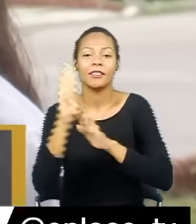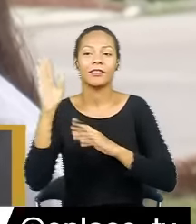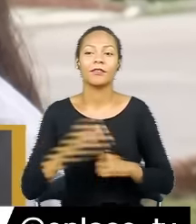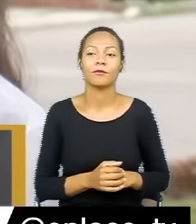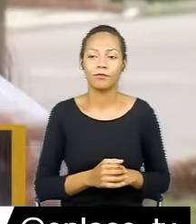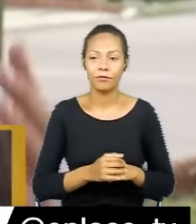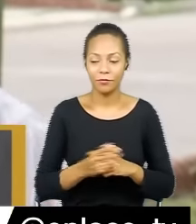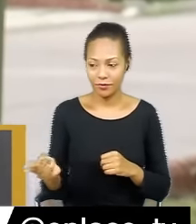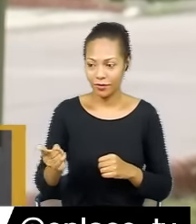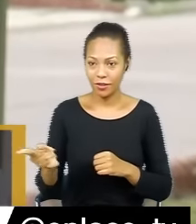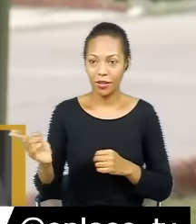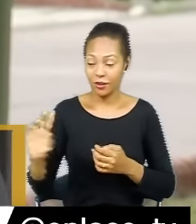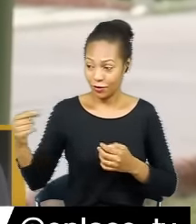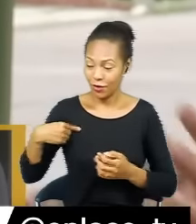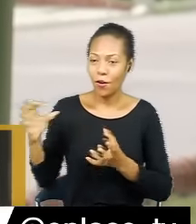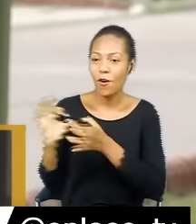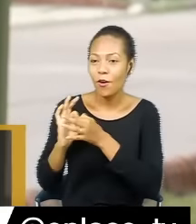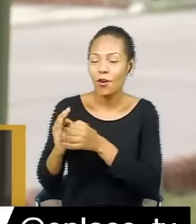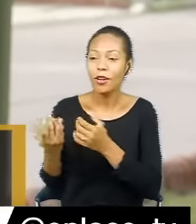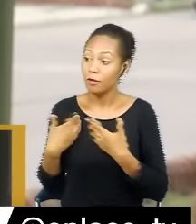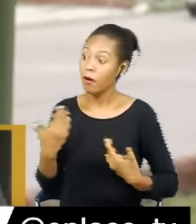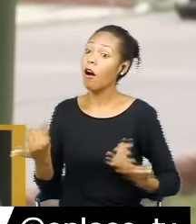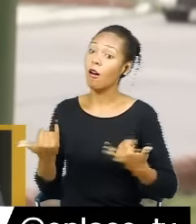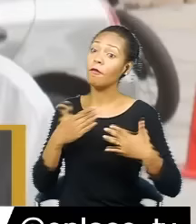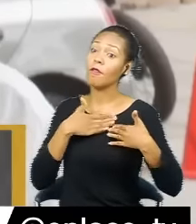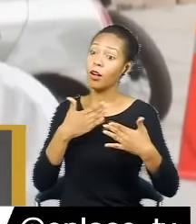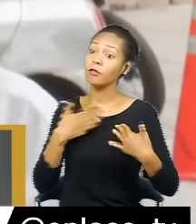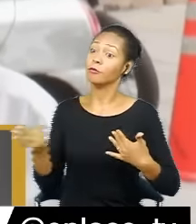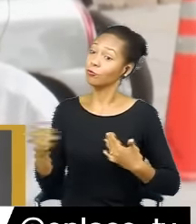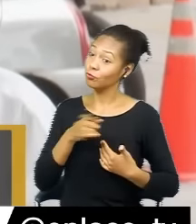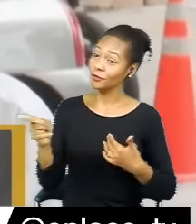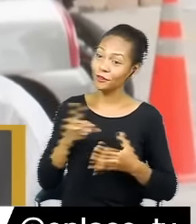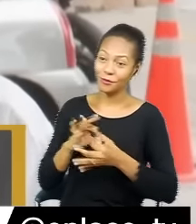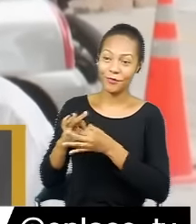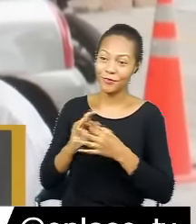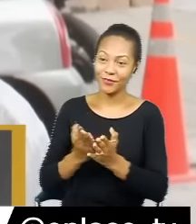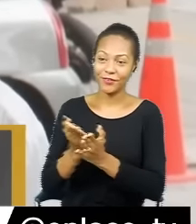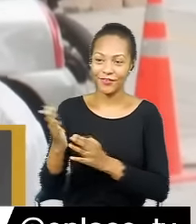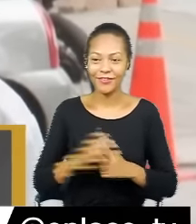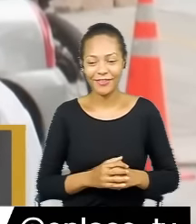que hoy está reunida queremos felicitarla para que siga unida. En